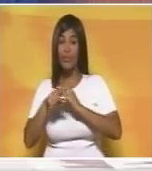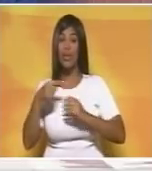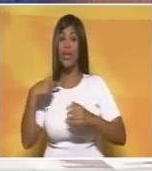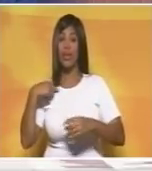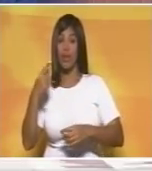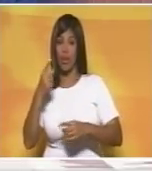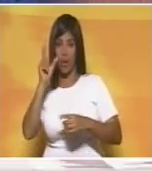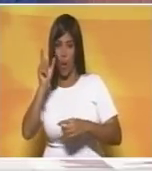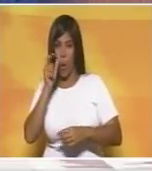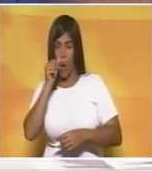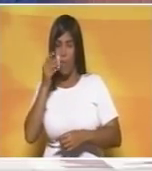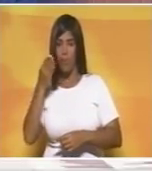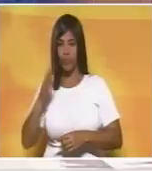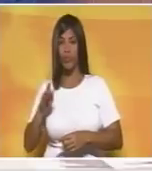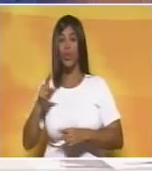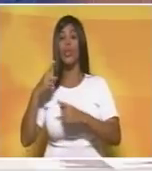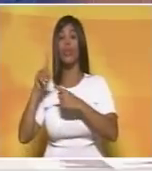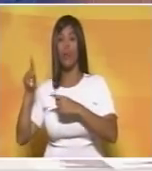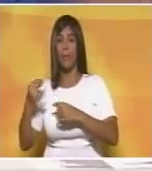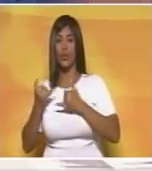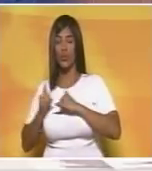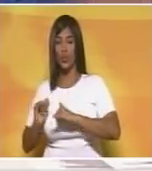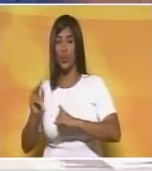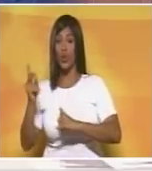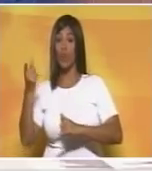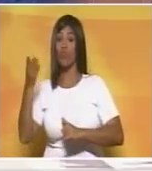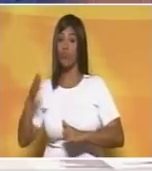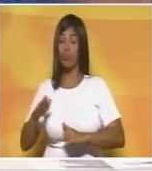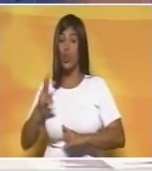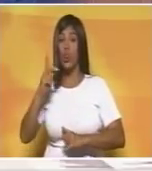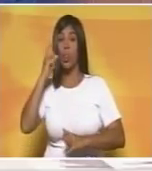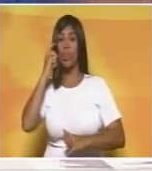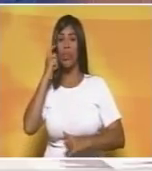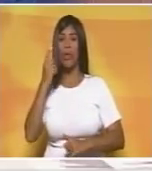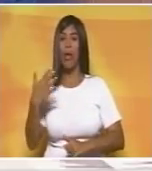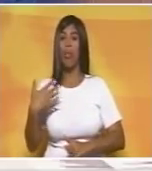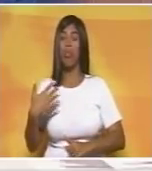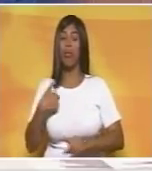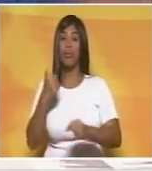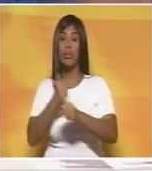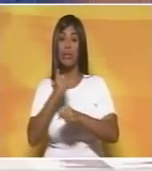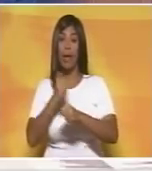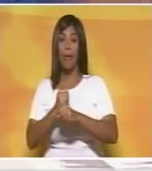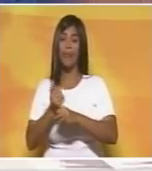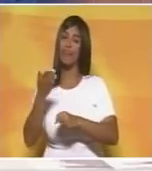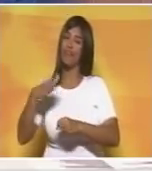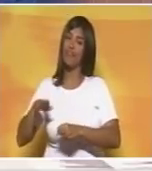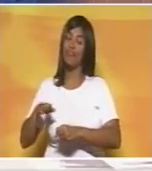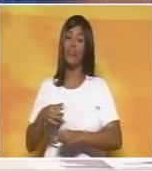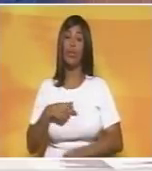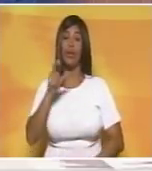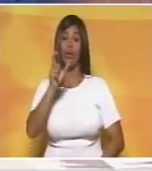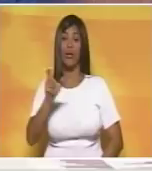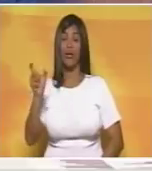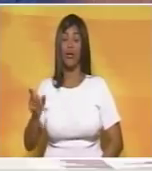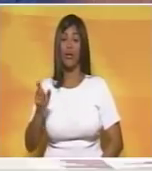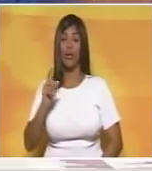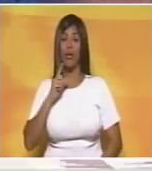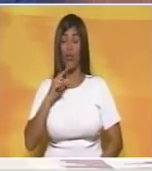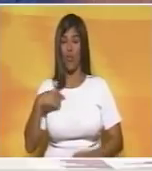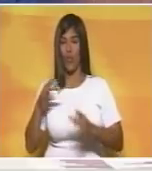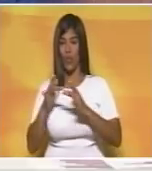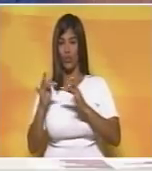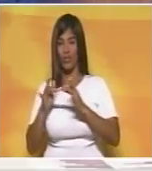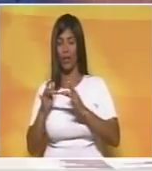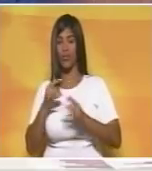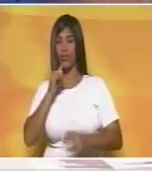su hijo, que también falleció en la faena, llevaban apenas 2 días trabajando cuando ocurrió la tragedia. Esteban González y Fabián Sánchez de la Alianza